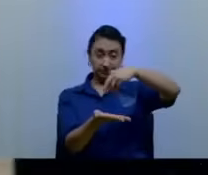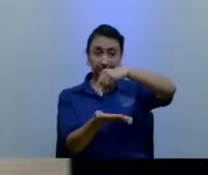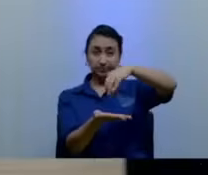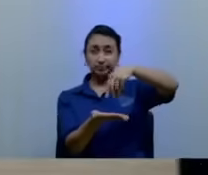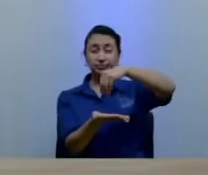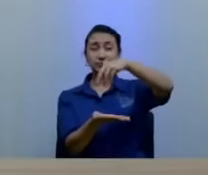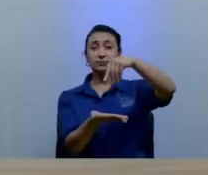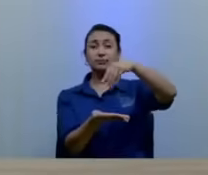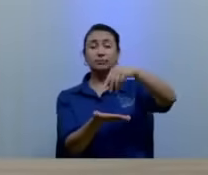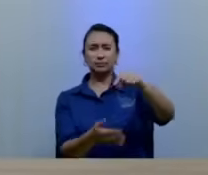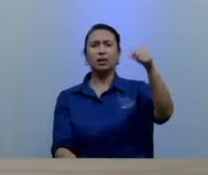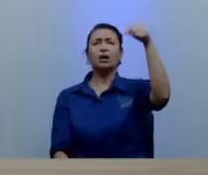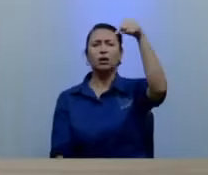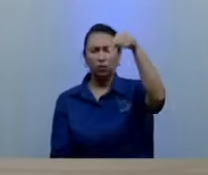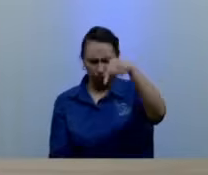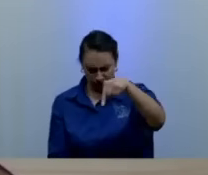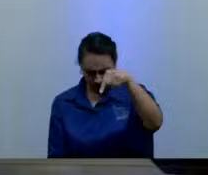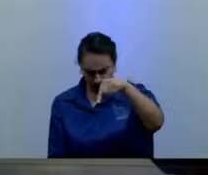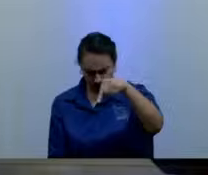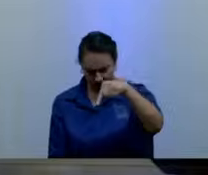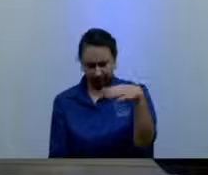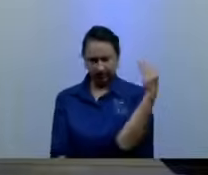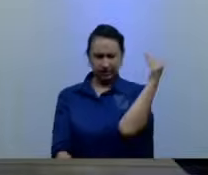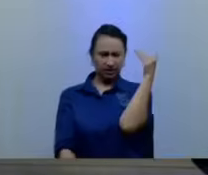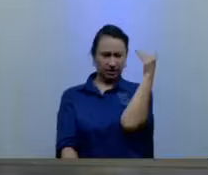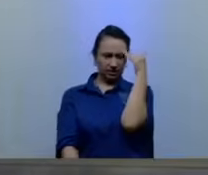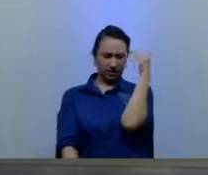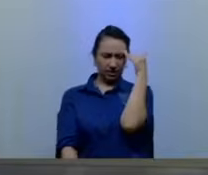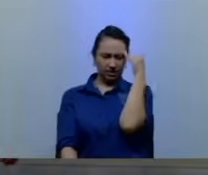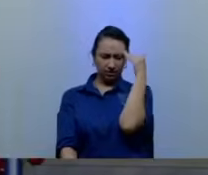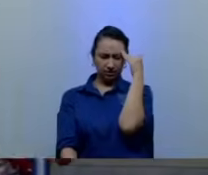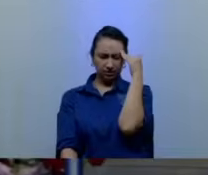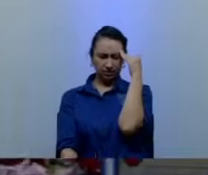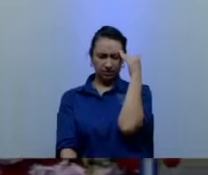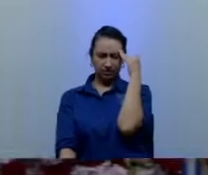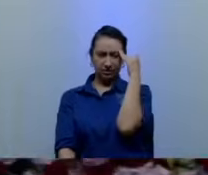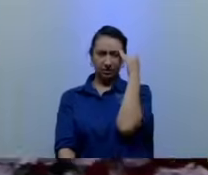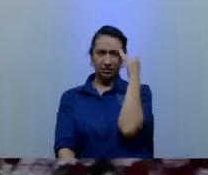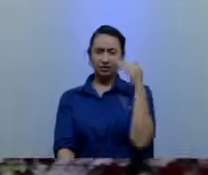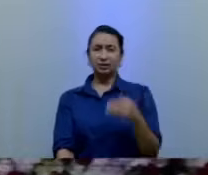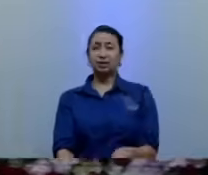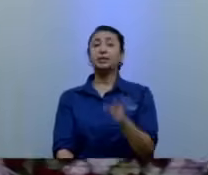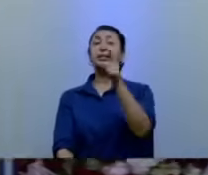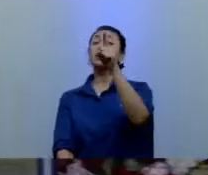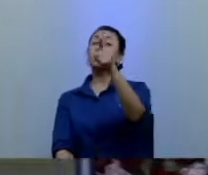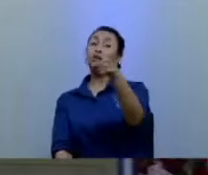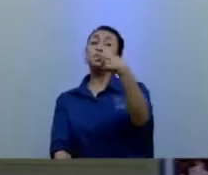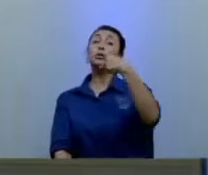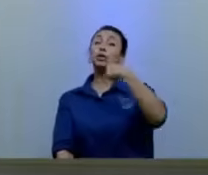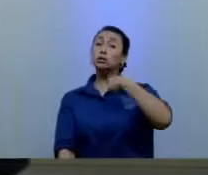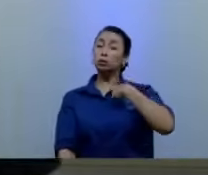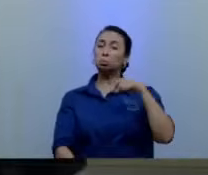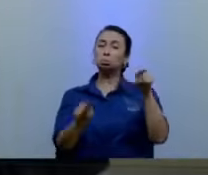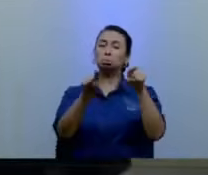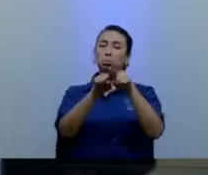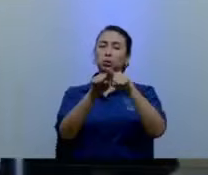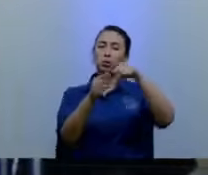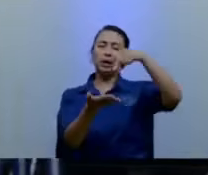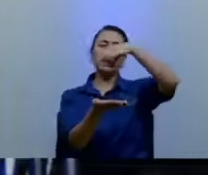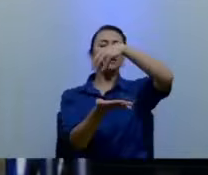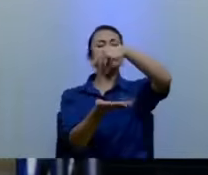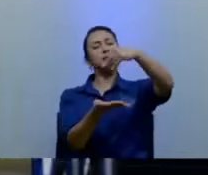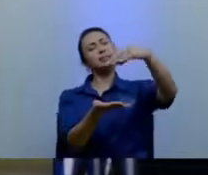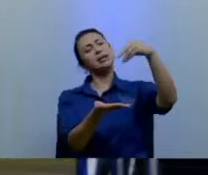Entonces hoy vamos a salir de aquí sabiendo esto. Y que el Espíritu Santo, hermano, aquellas palabras que